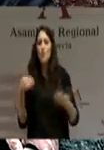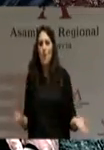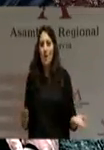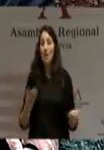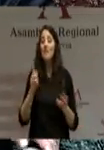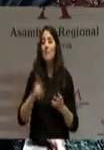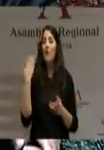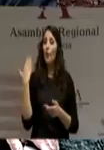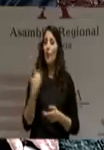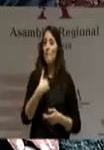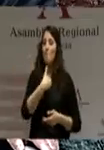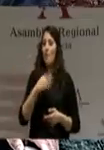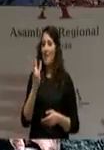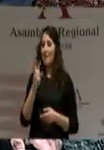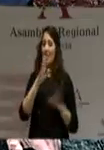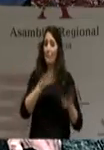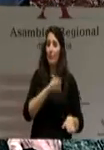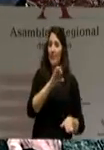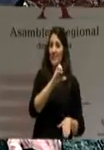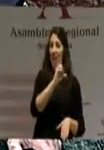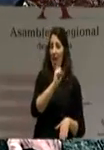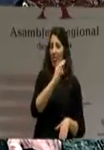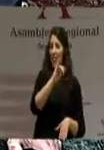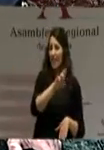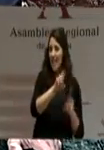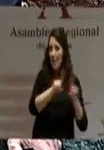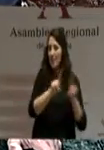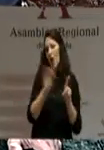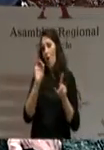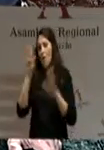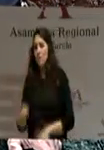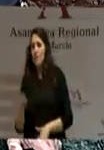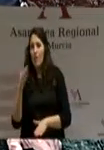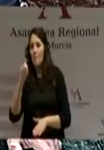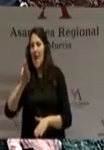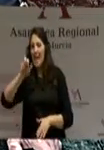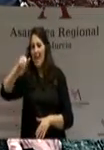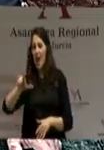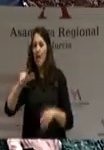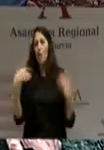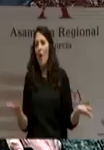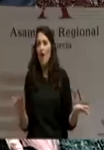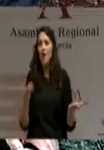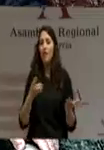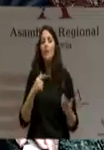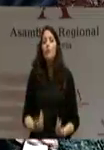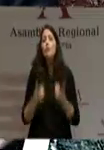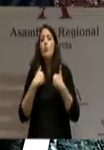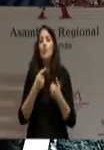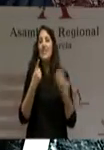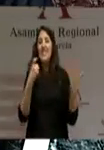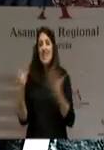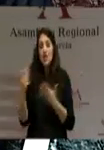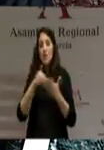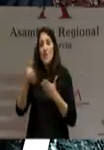anterior presidente a favor de SACIR o la que defendió el señor Bernal? ¿Cómo piensa abordar el tremendo coste, casi 600 millones de euros, de